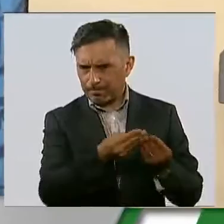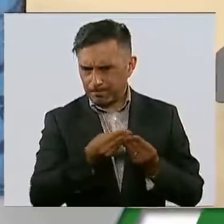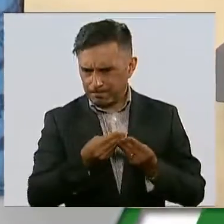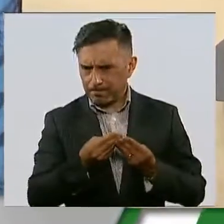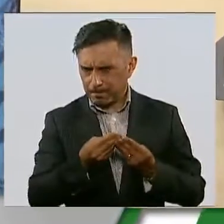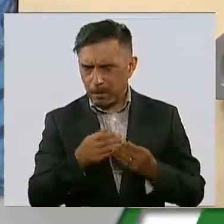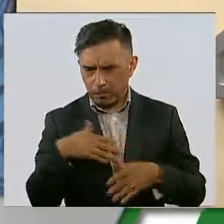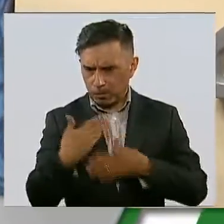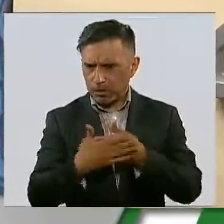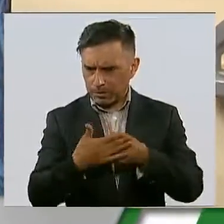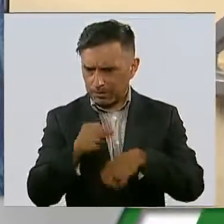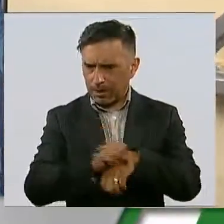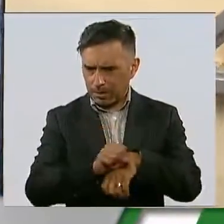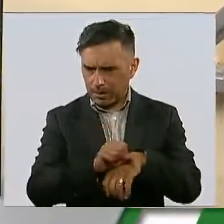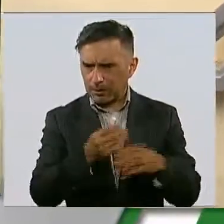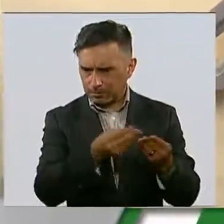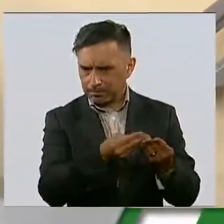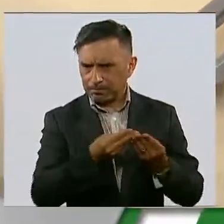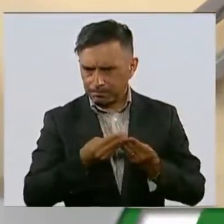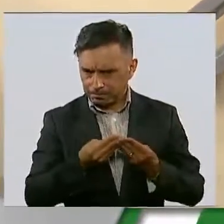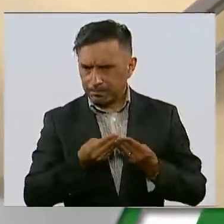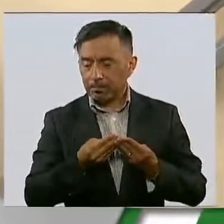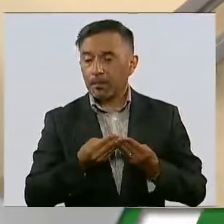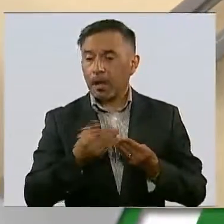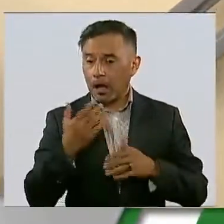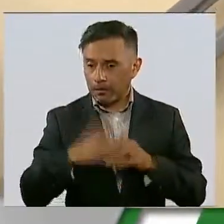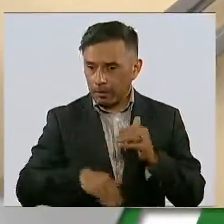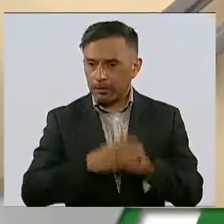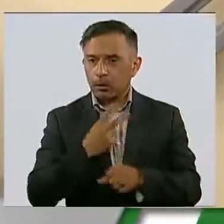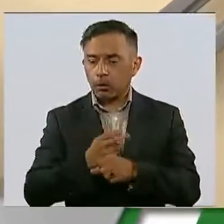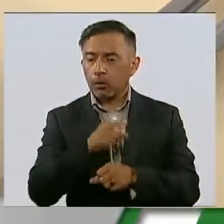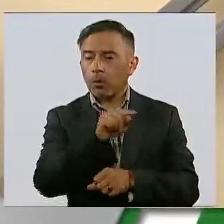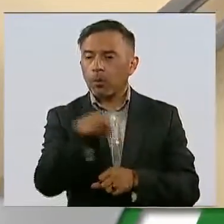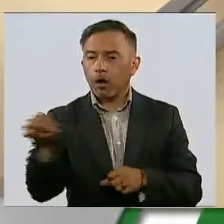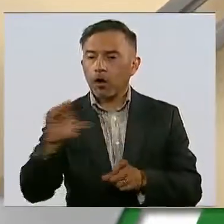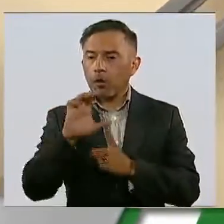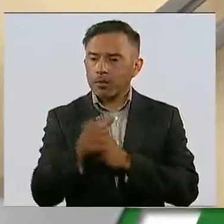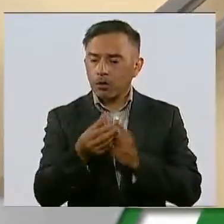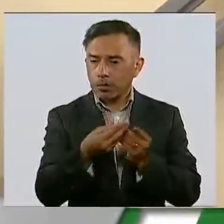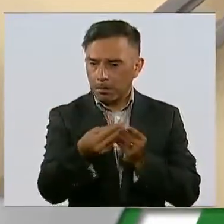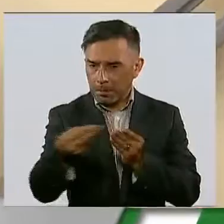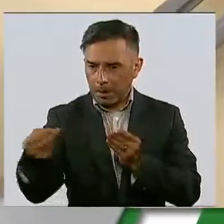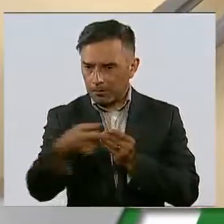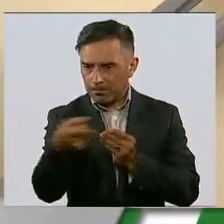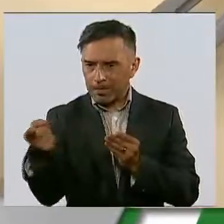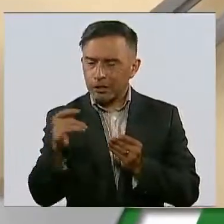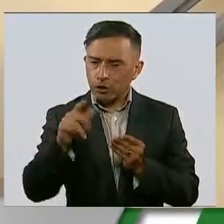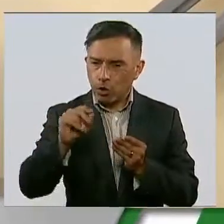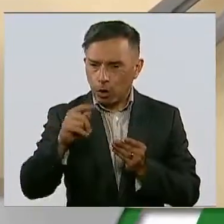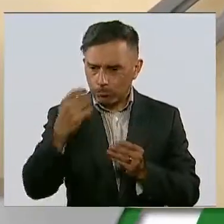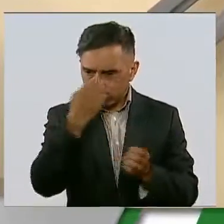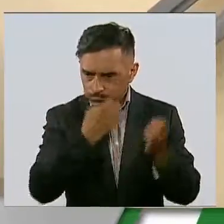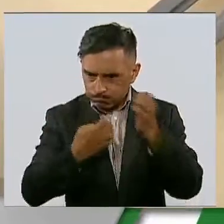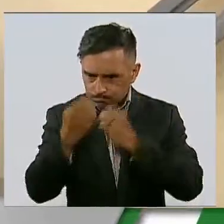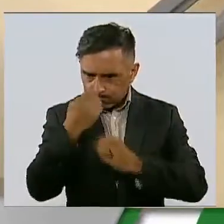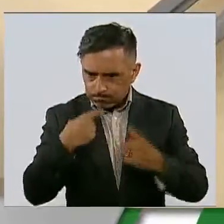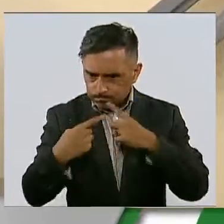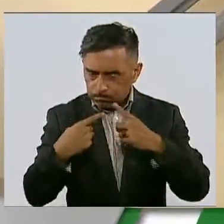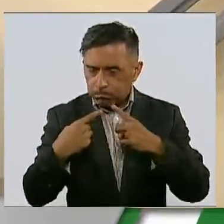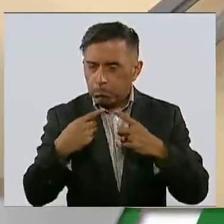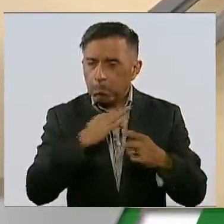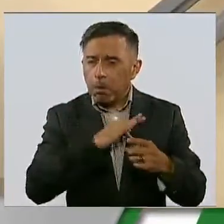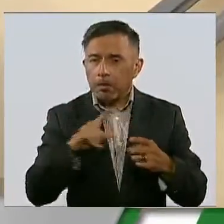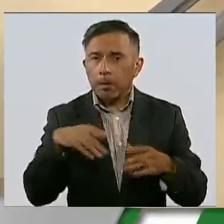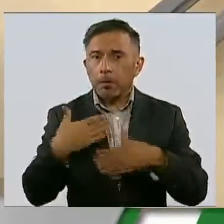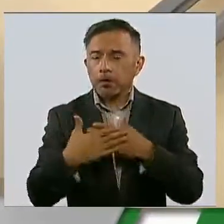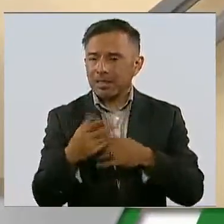de la próxima semana. Se va a turnar a las comisiones, la van a dictaminar y seguramente en la primera semana de diciembre